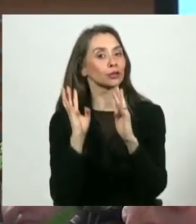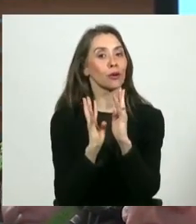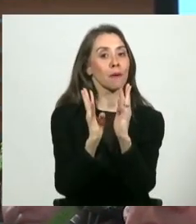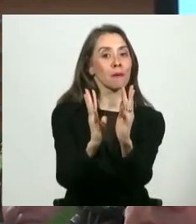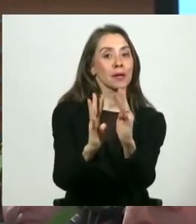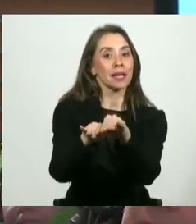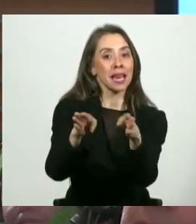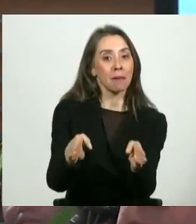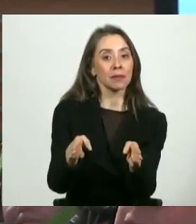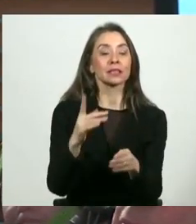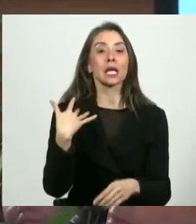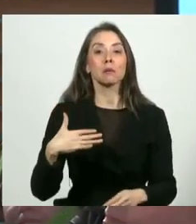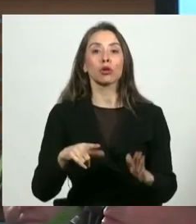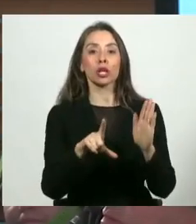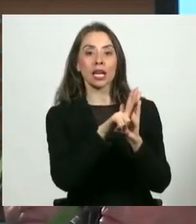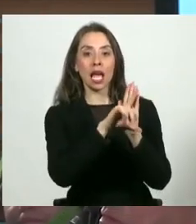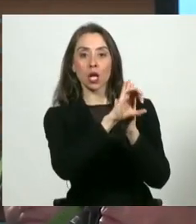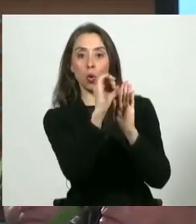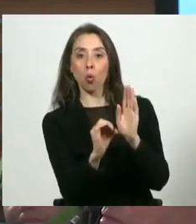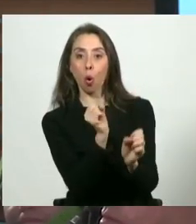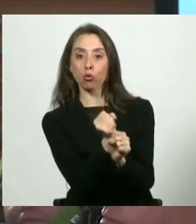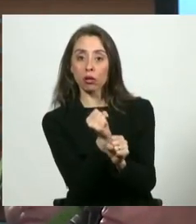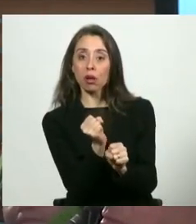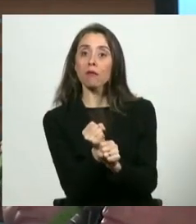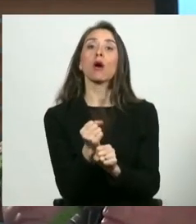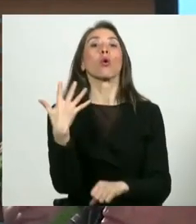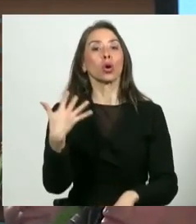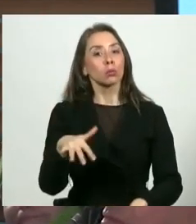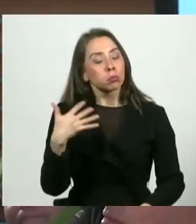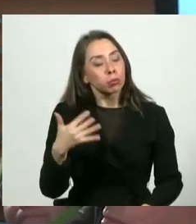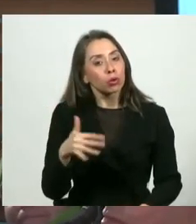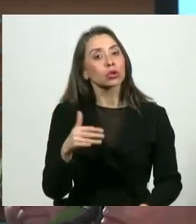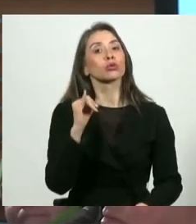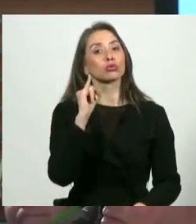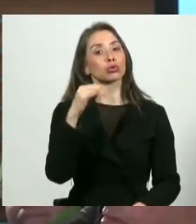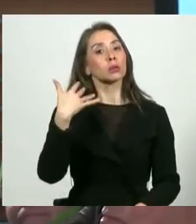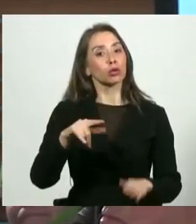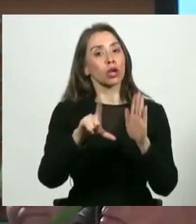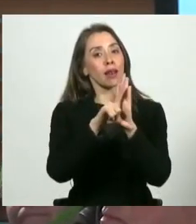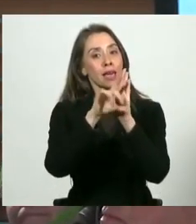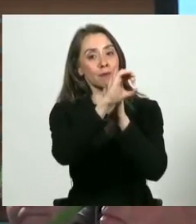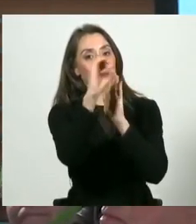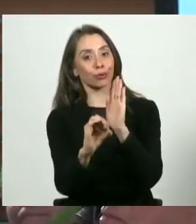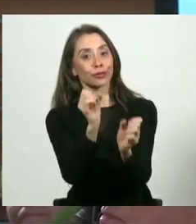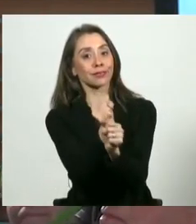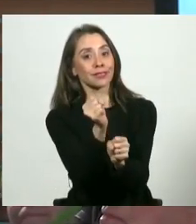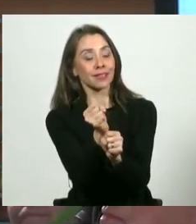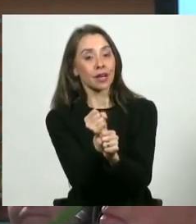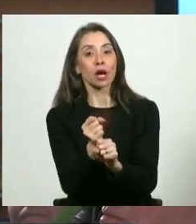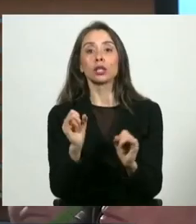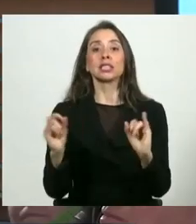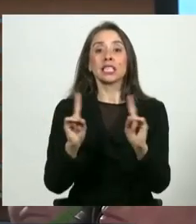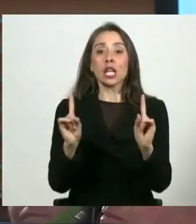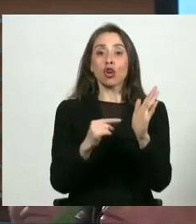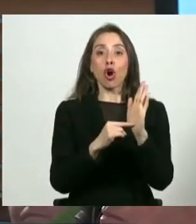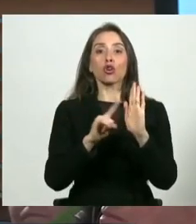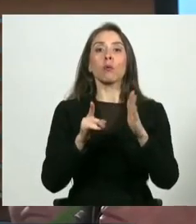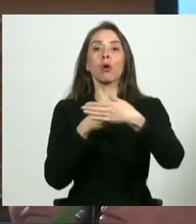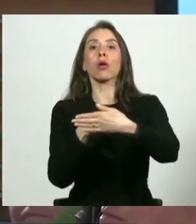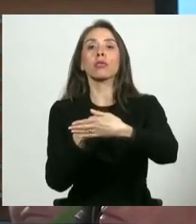que la importancia o no de la ley de cuota, yo creo que es importante, yo creo que sí va a ser importante la ley de cuota porque si no, tú no puedes hacer puntos de